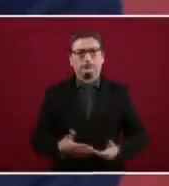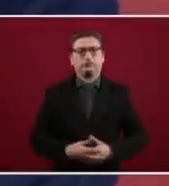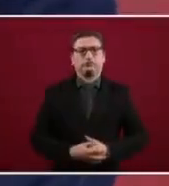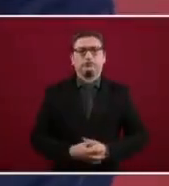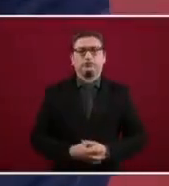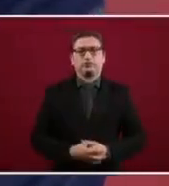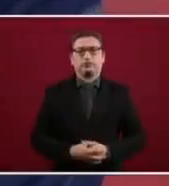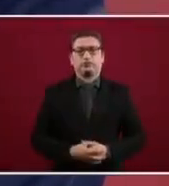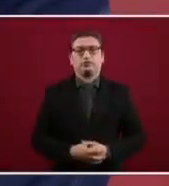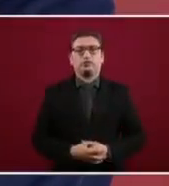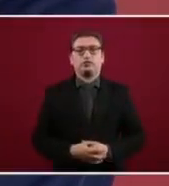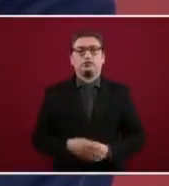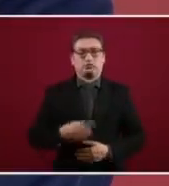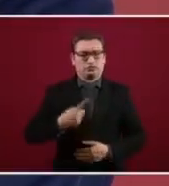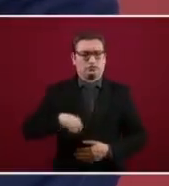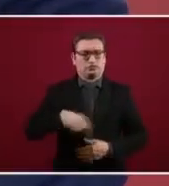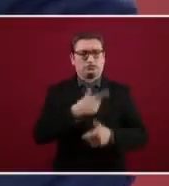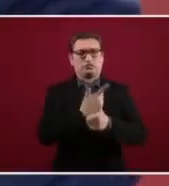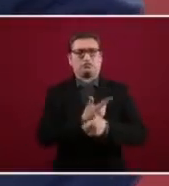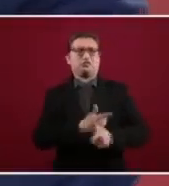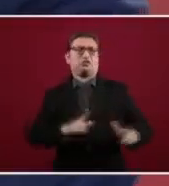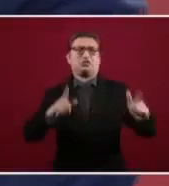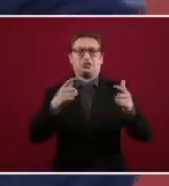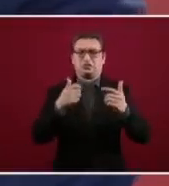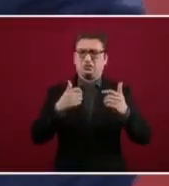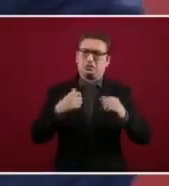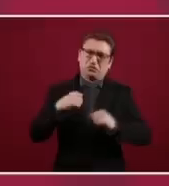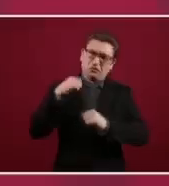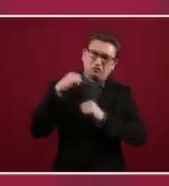y somos libres y somos soberanos